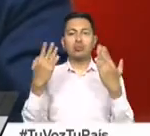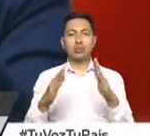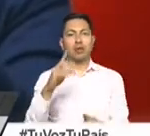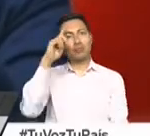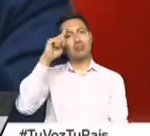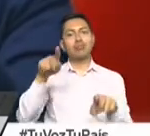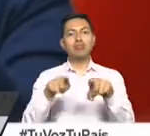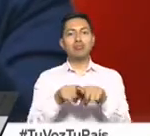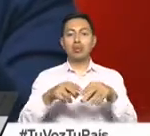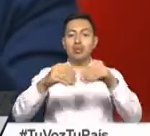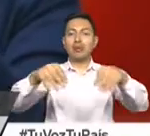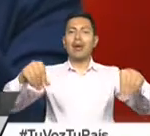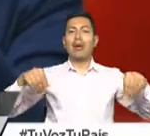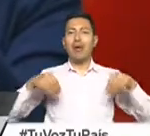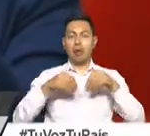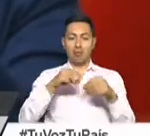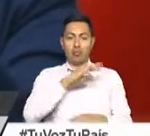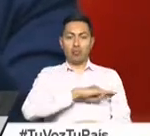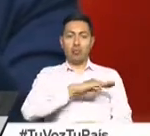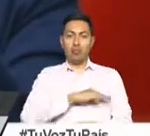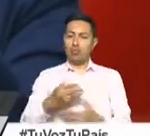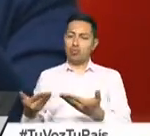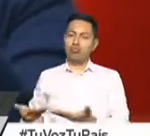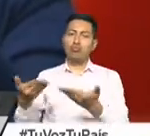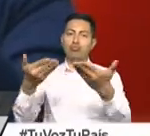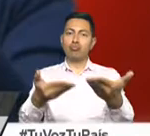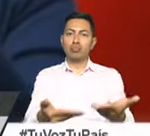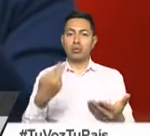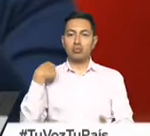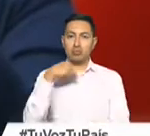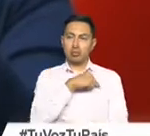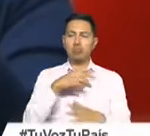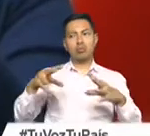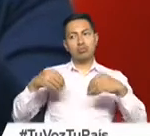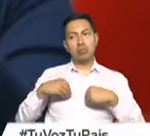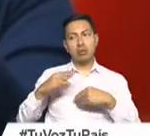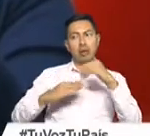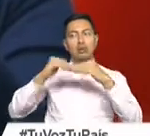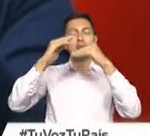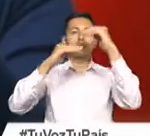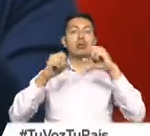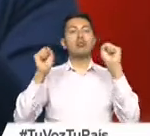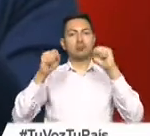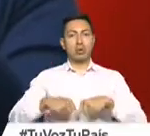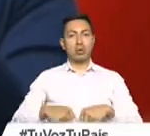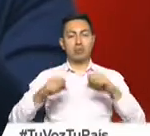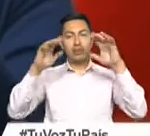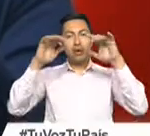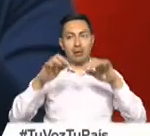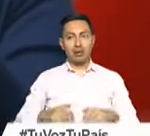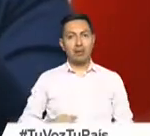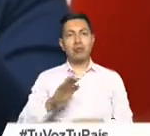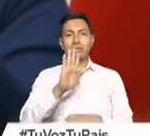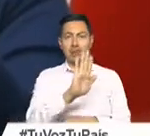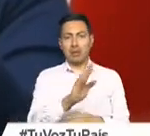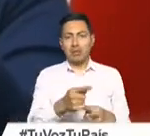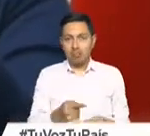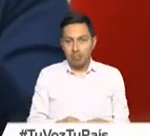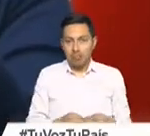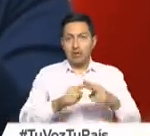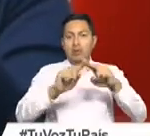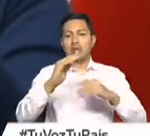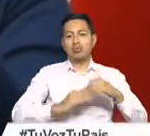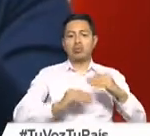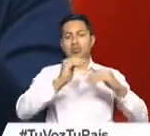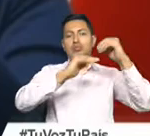terrenos en donde la municipalidad pone a disposición del programa Casa para Todos y la Secretaría Toda una Vida para el arranque de la construcción de